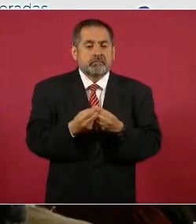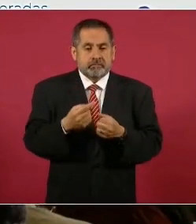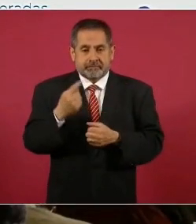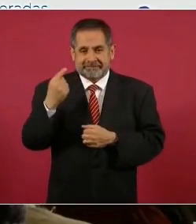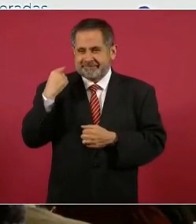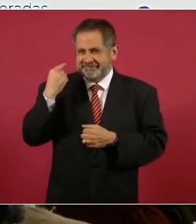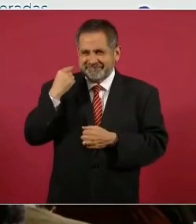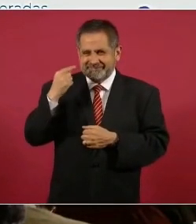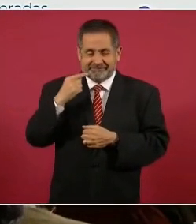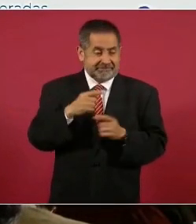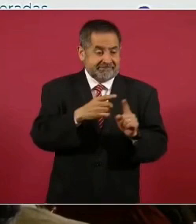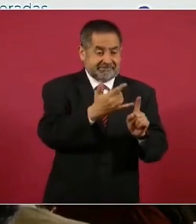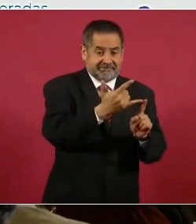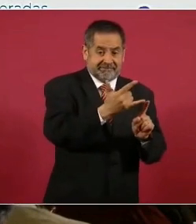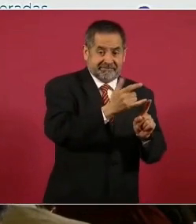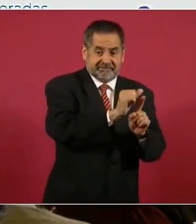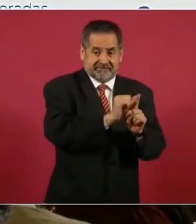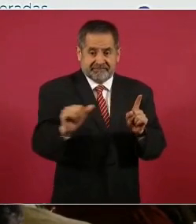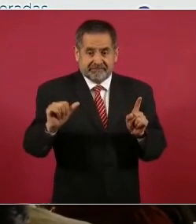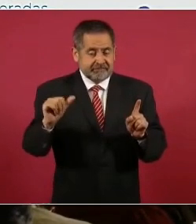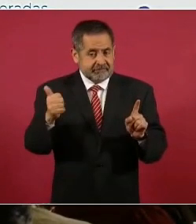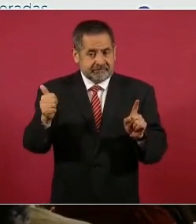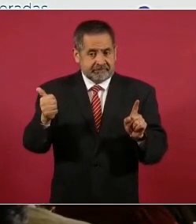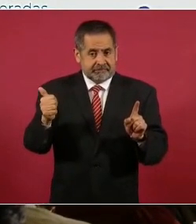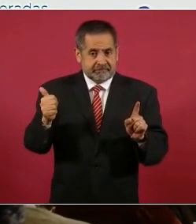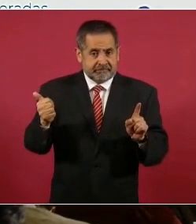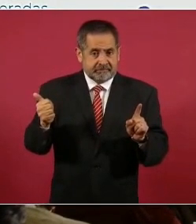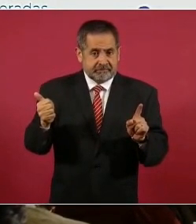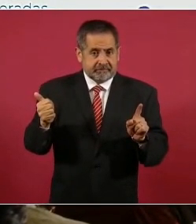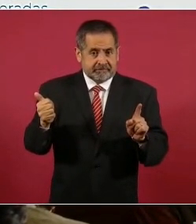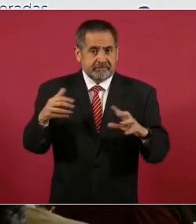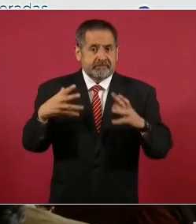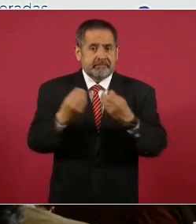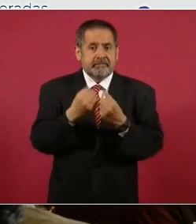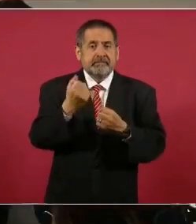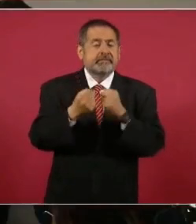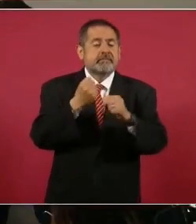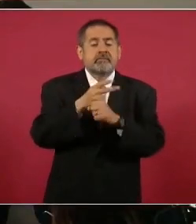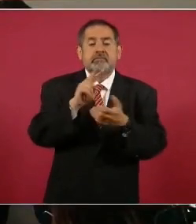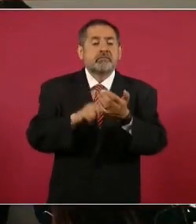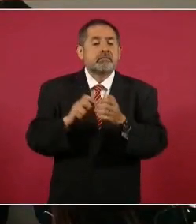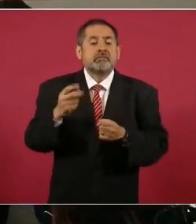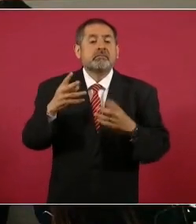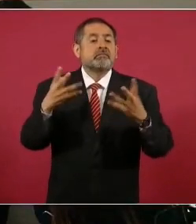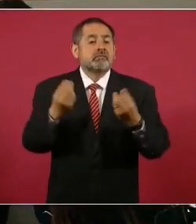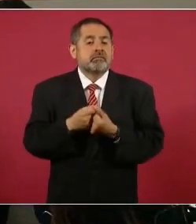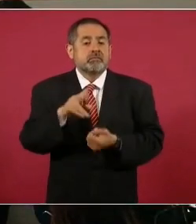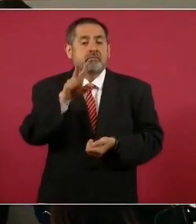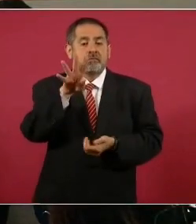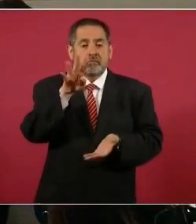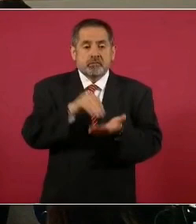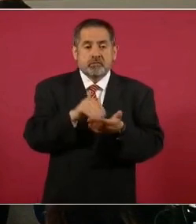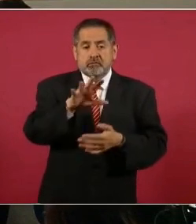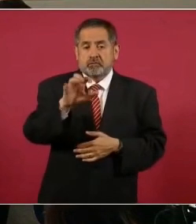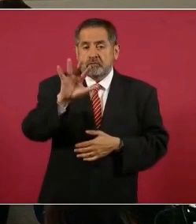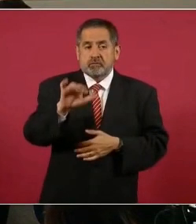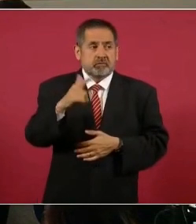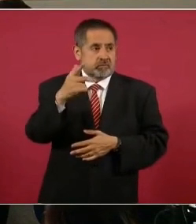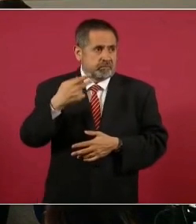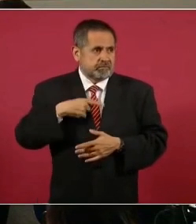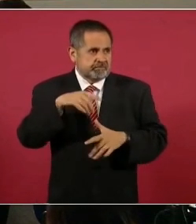este de Julio a agosto de 2022 4.557